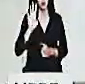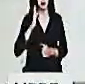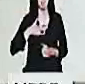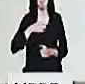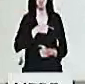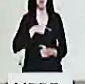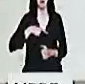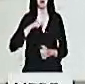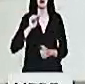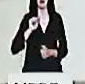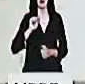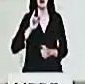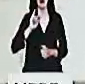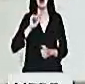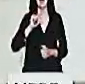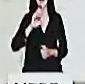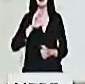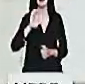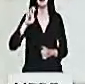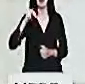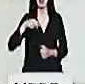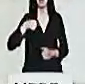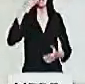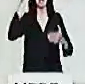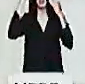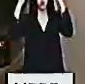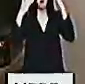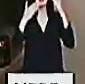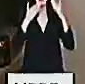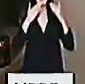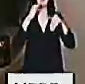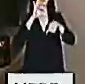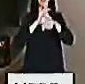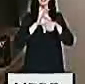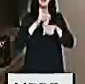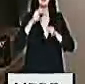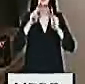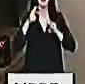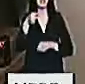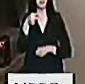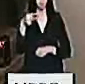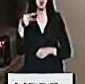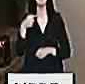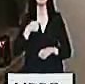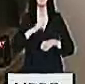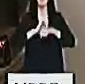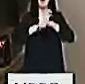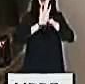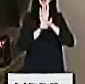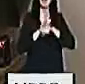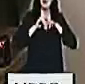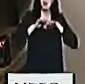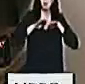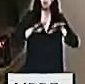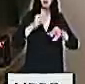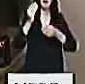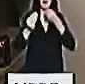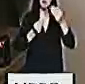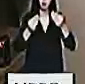Hola, mi nombre es Aileen Burgos, soy psicóloga y terapeuta sexual. Como bien sabemos, la pandemia trajo consigo la masificación de